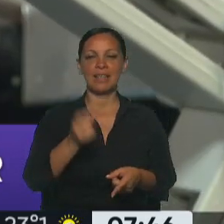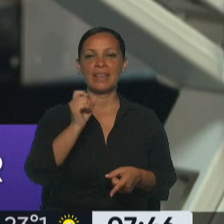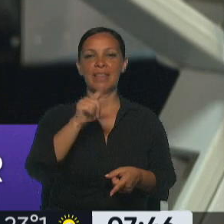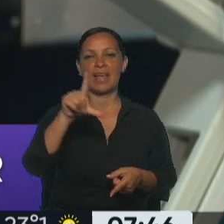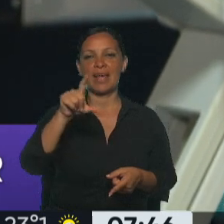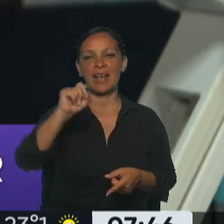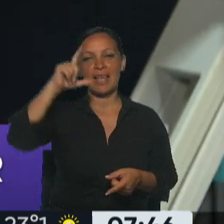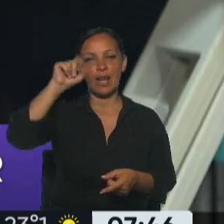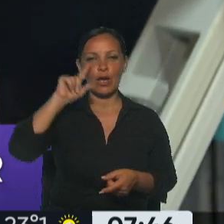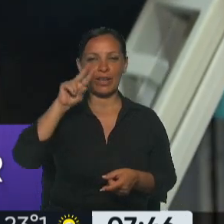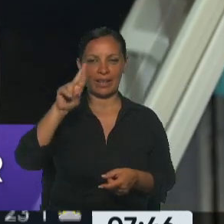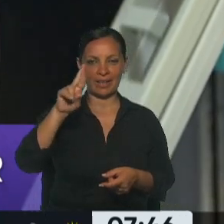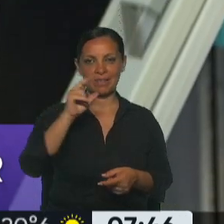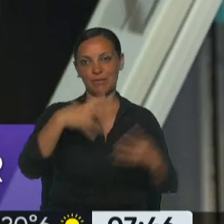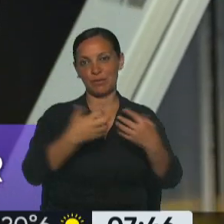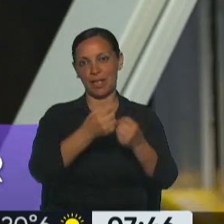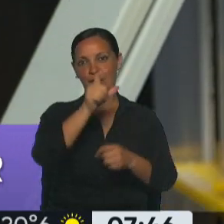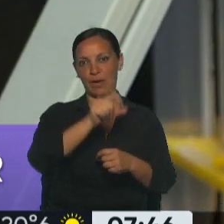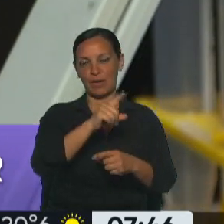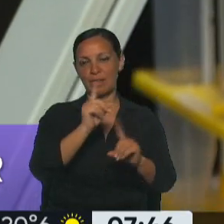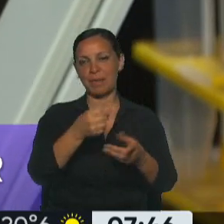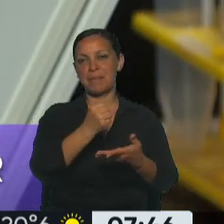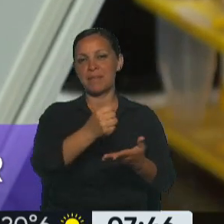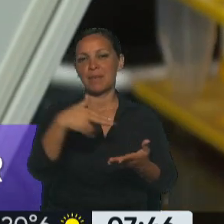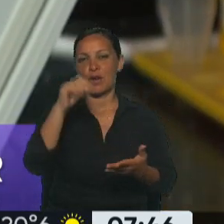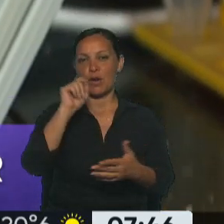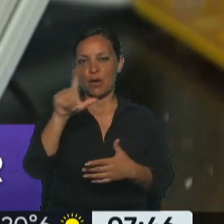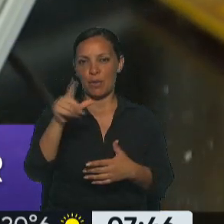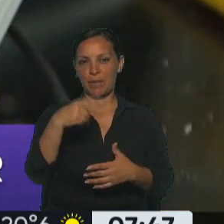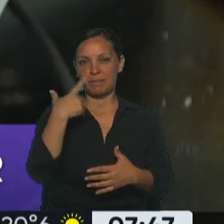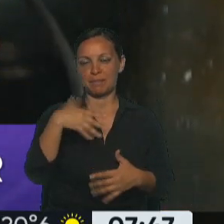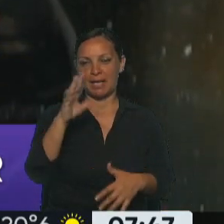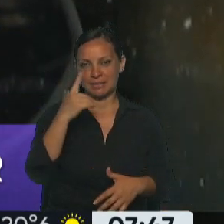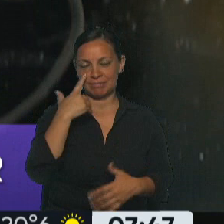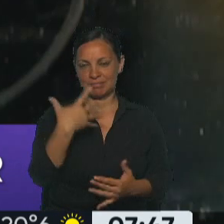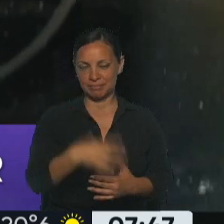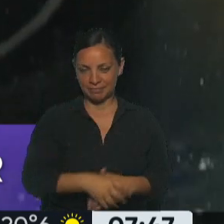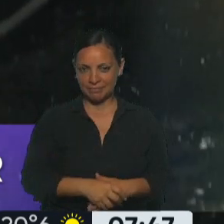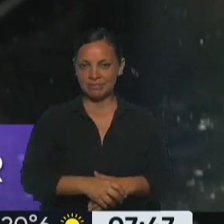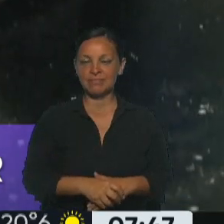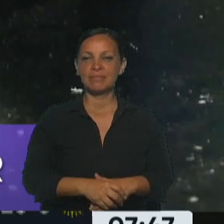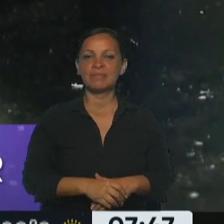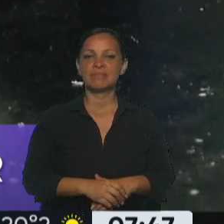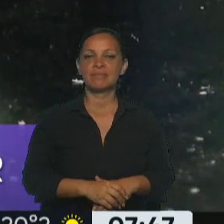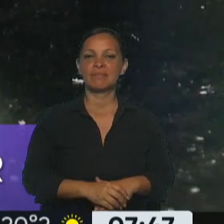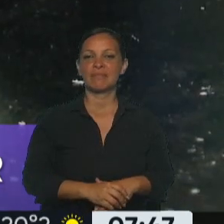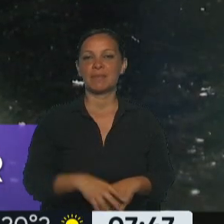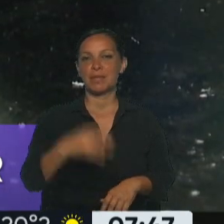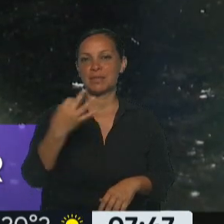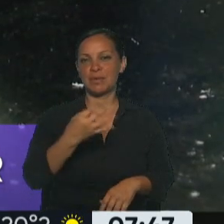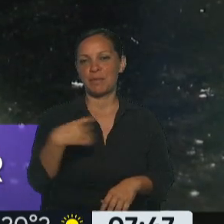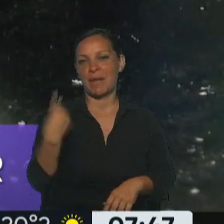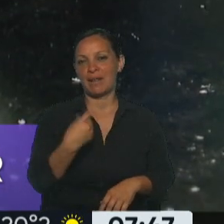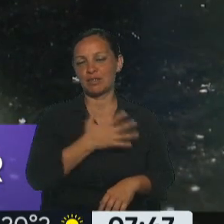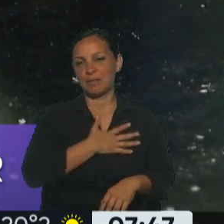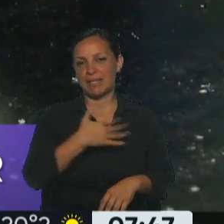leluar el fundador de este instituto y además uno de los premios nobeles que más bueno uno de los premios nobeles argentinos pero el seguro para nosotros más